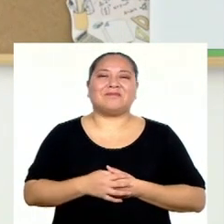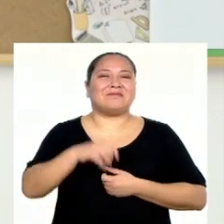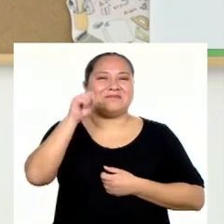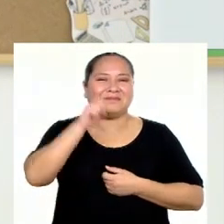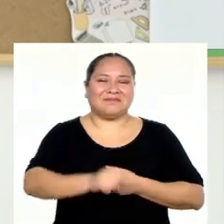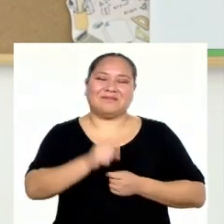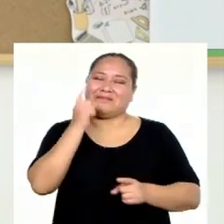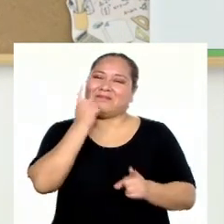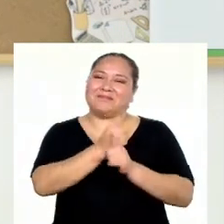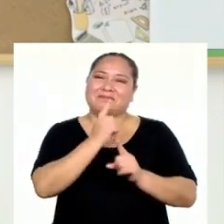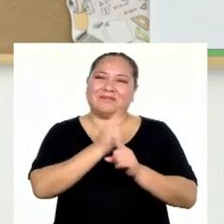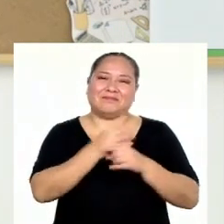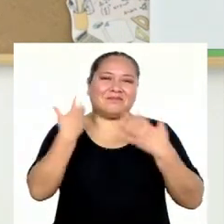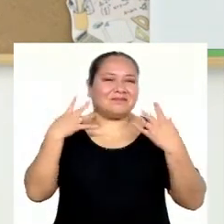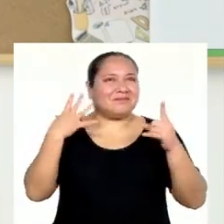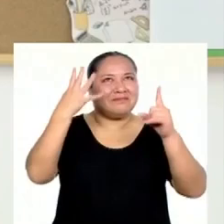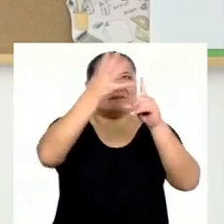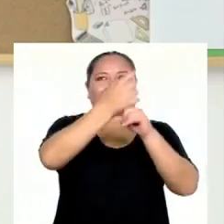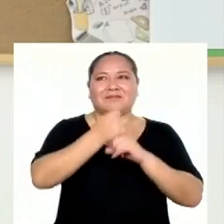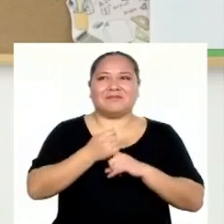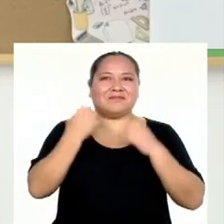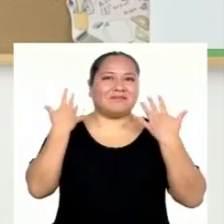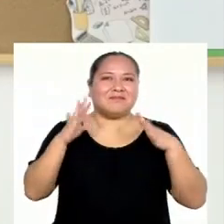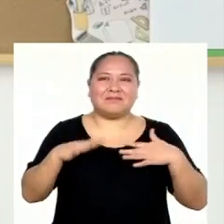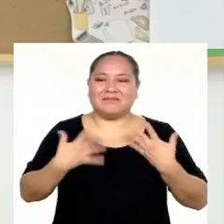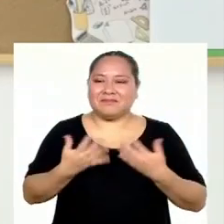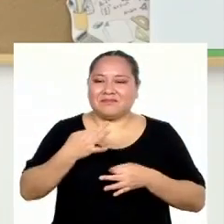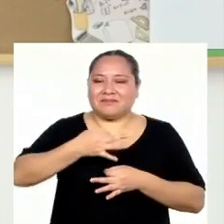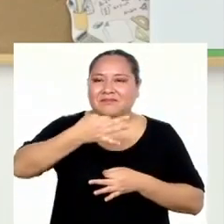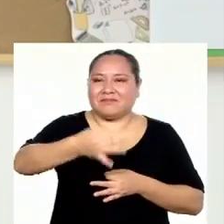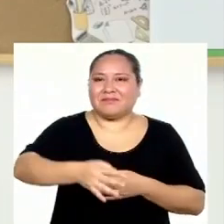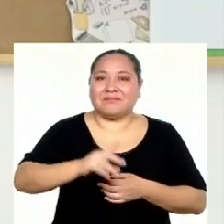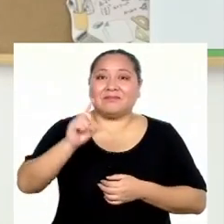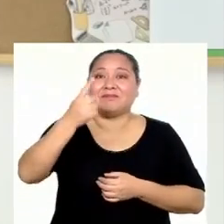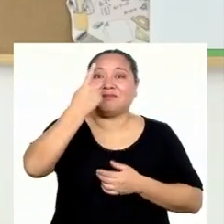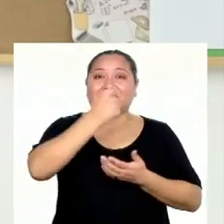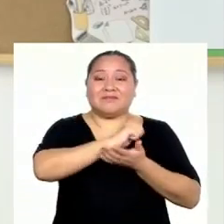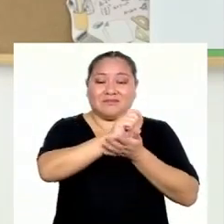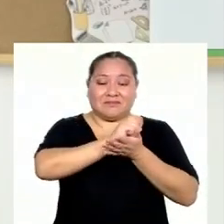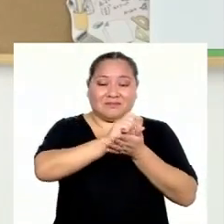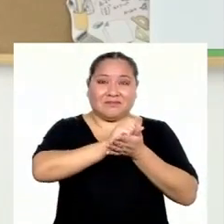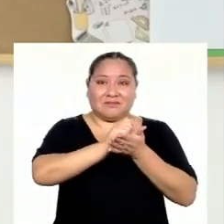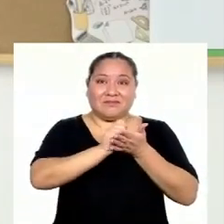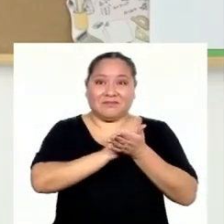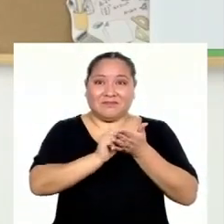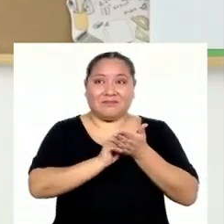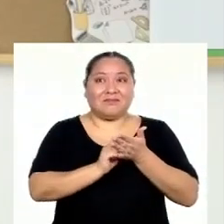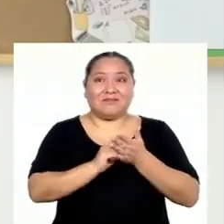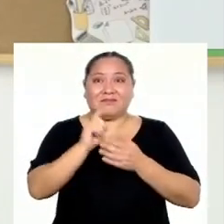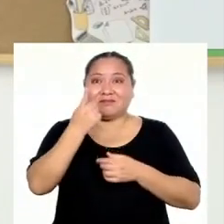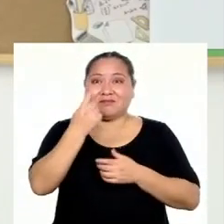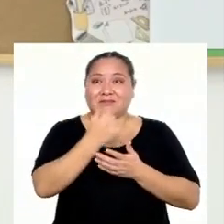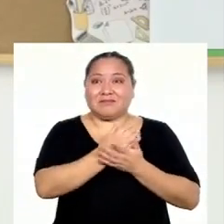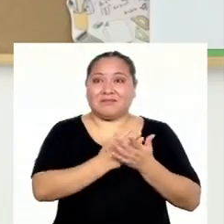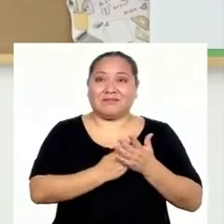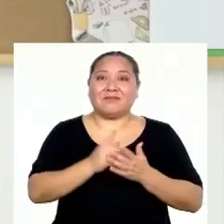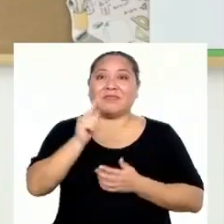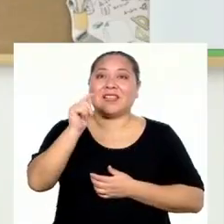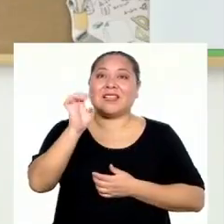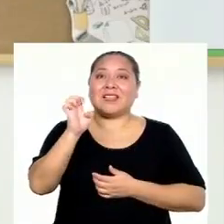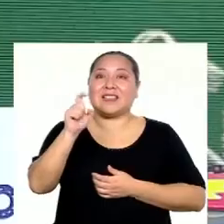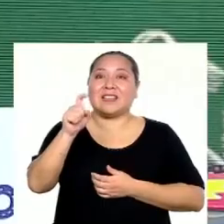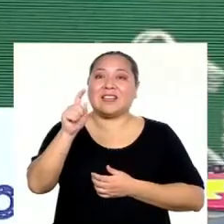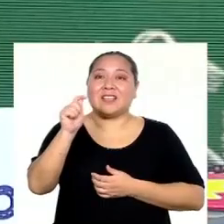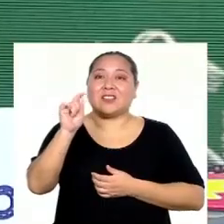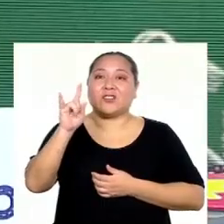Ahora sí, lo hemos logrado. Ya podemos pasar a elaborar la primera versión de nuestro texto, la